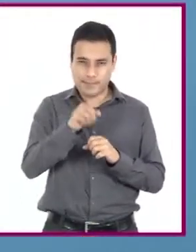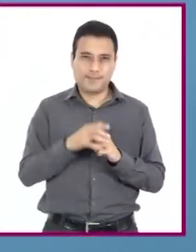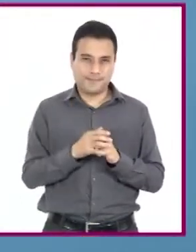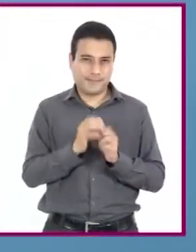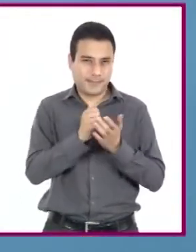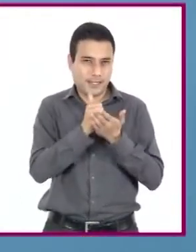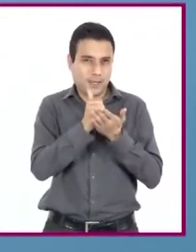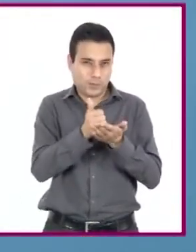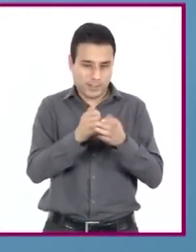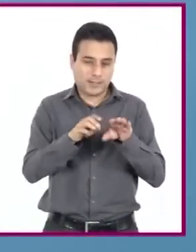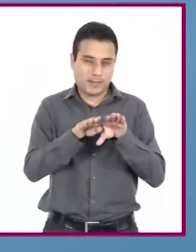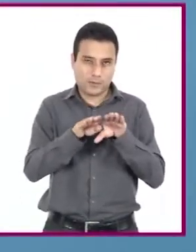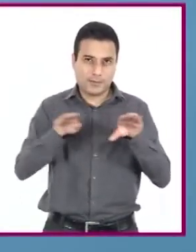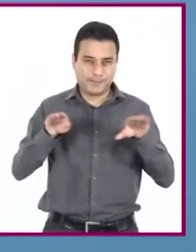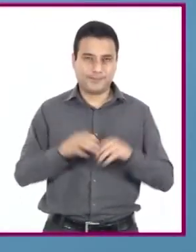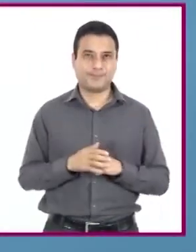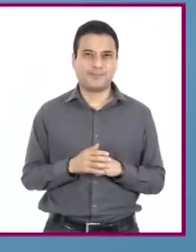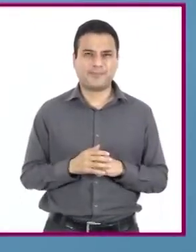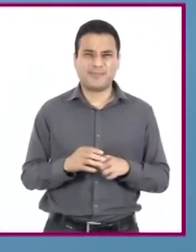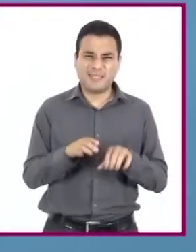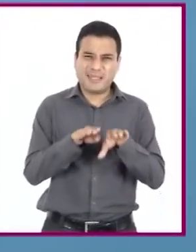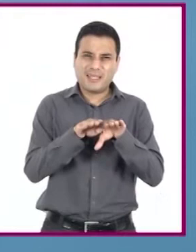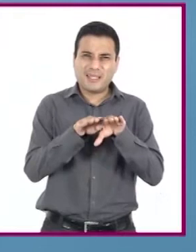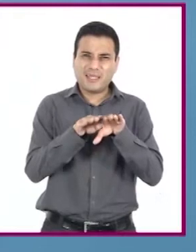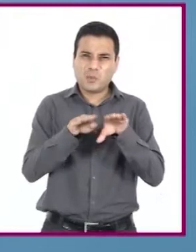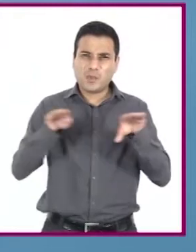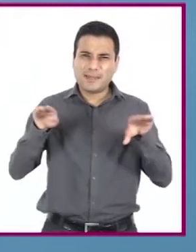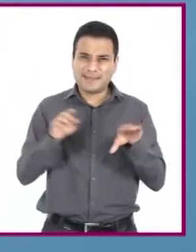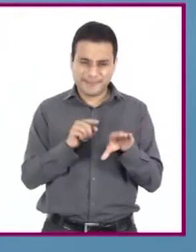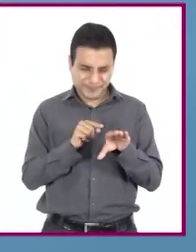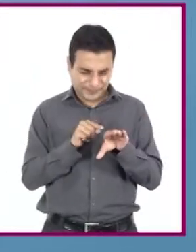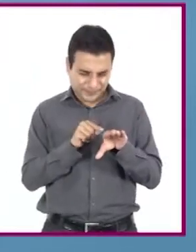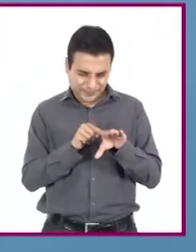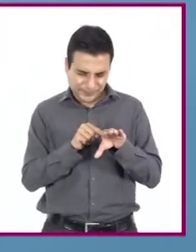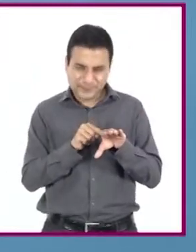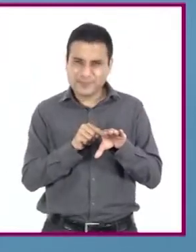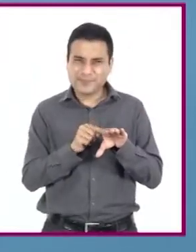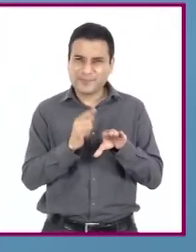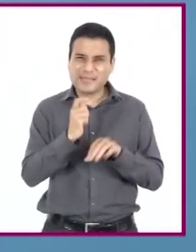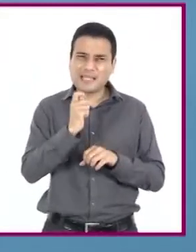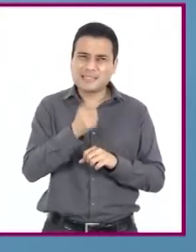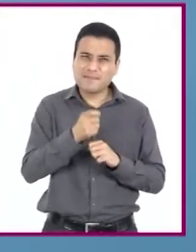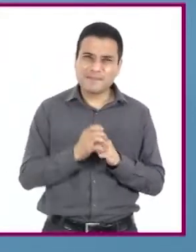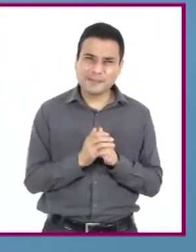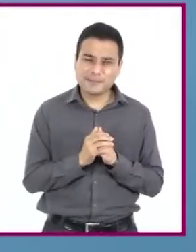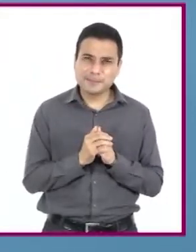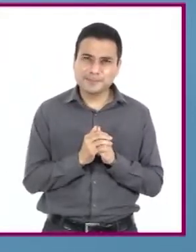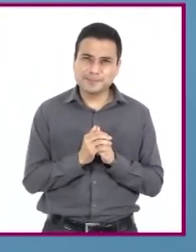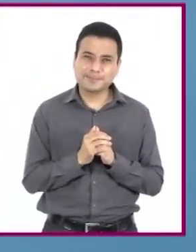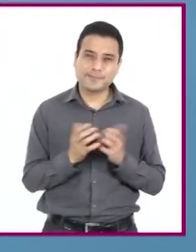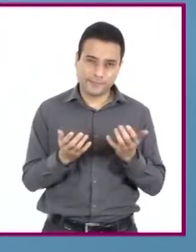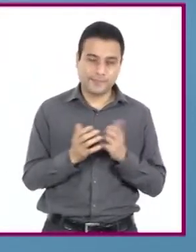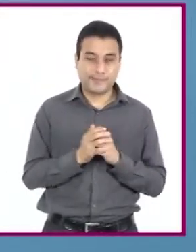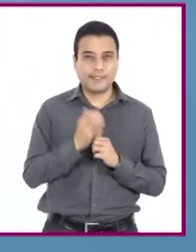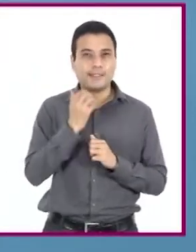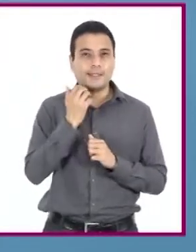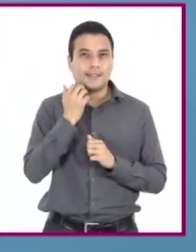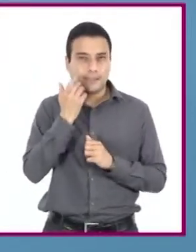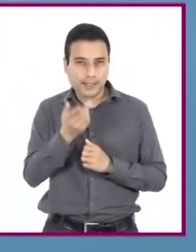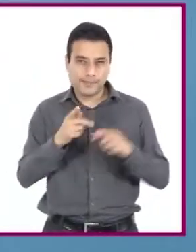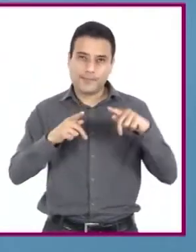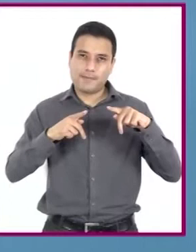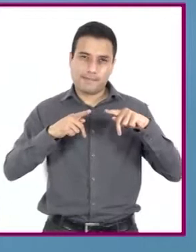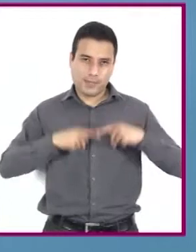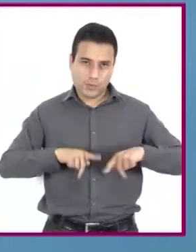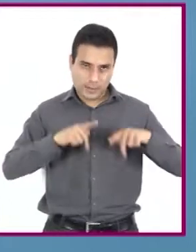El concepto de igualdad es un principio que trata de cubrir las necesidades e intereses de personas